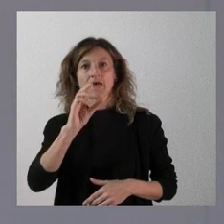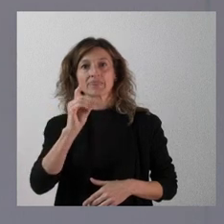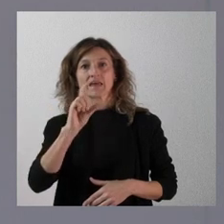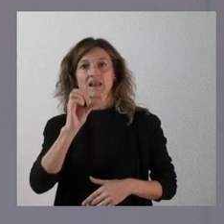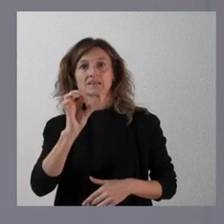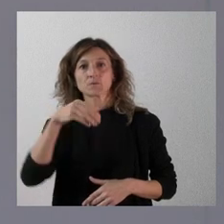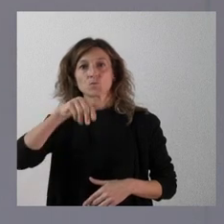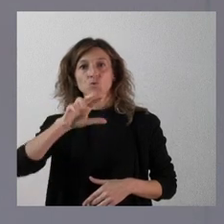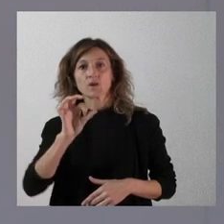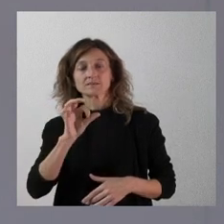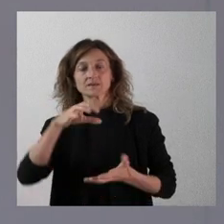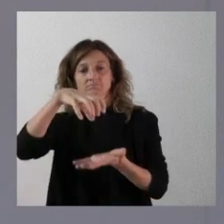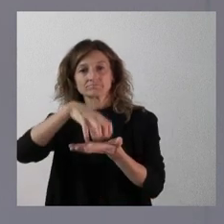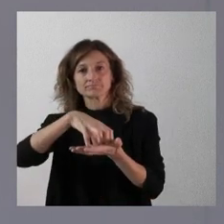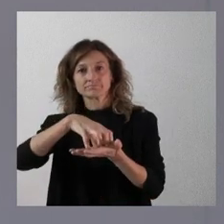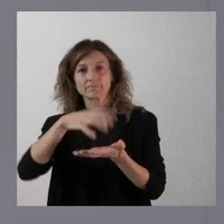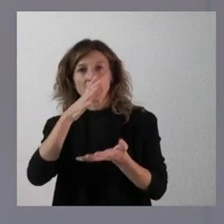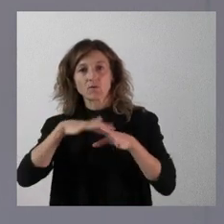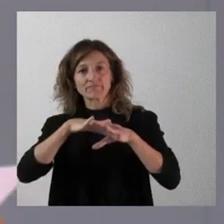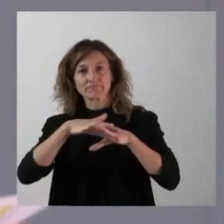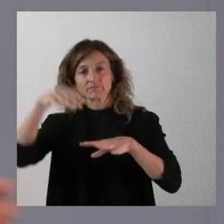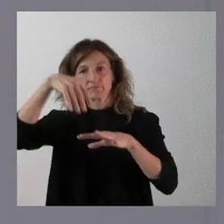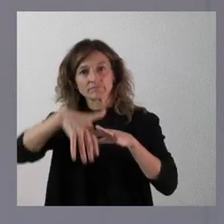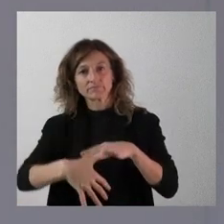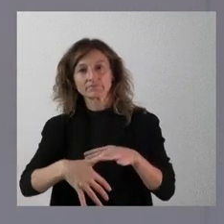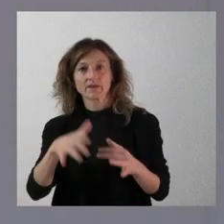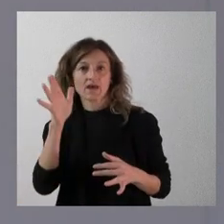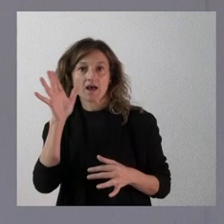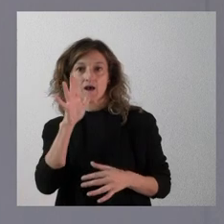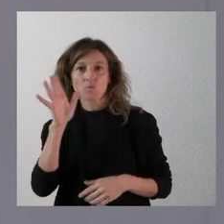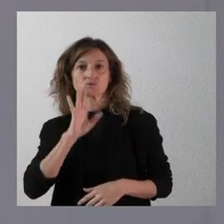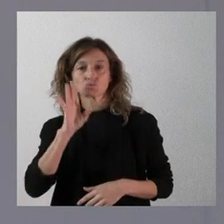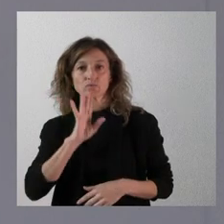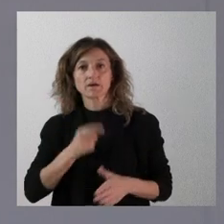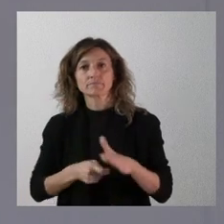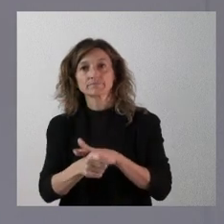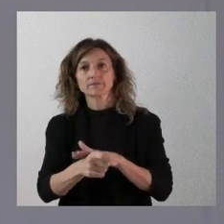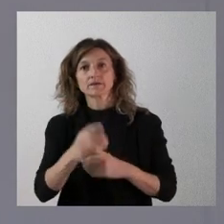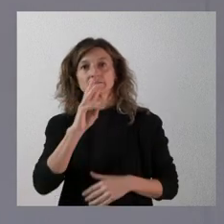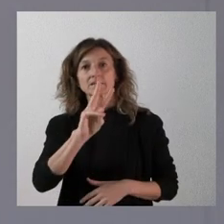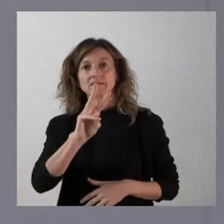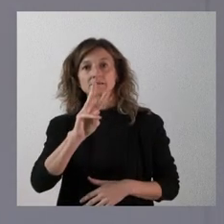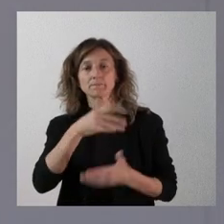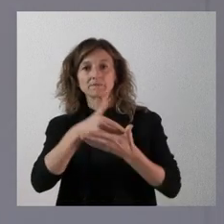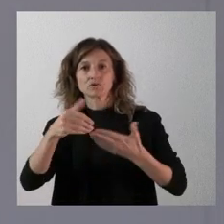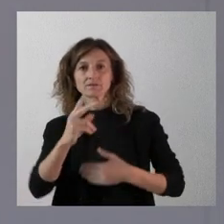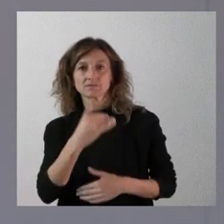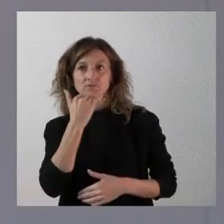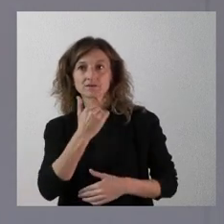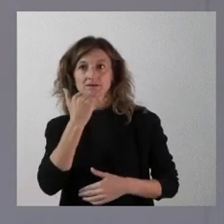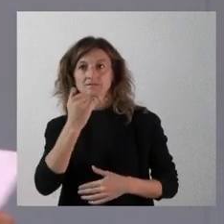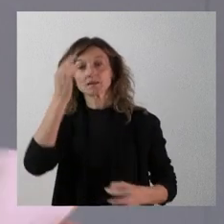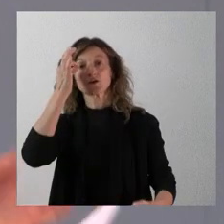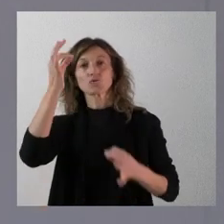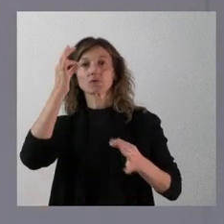edad una estación de depurado de depuración de aguas residuales aquí la inversiones de casi 3 millones de euros en concreto